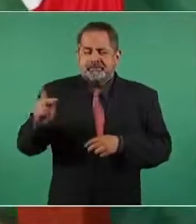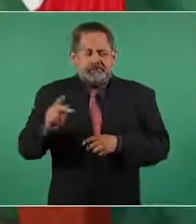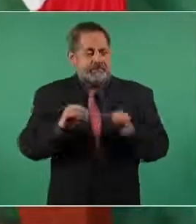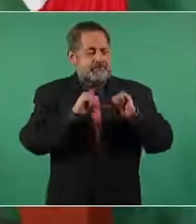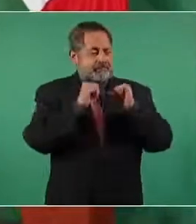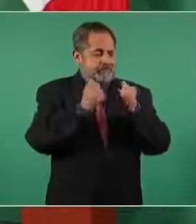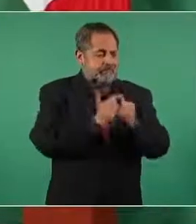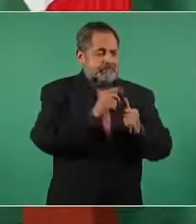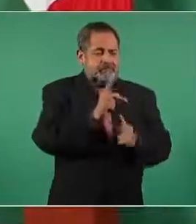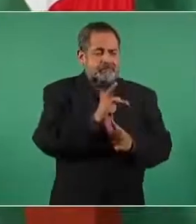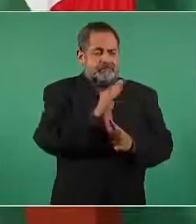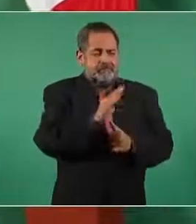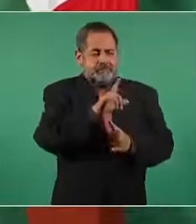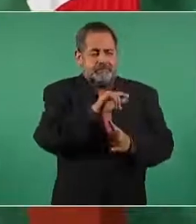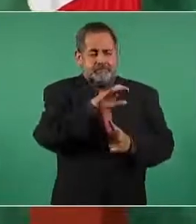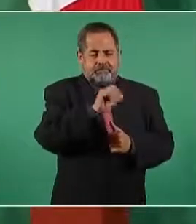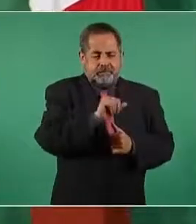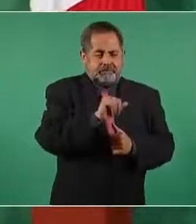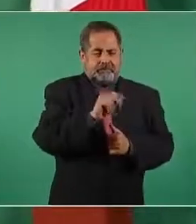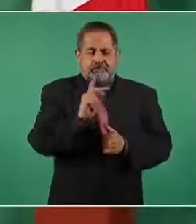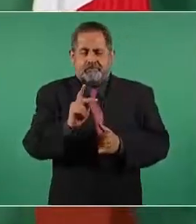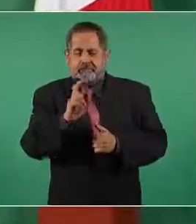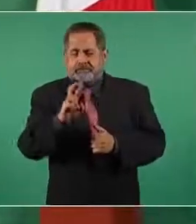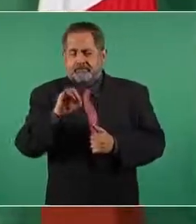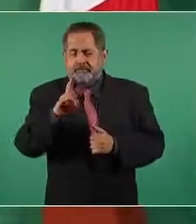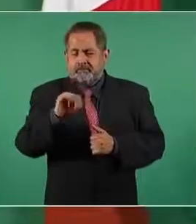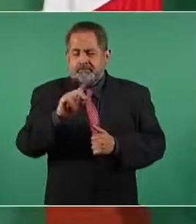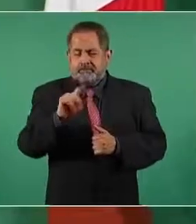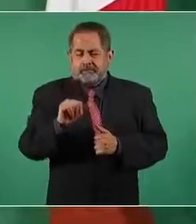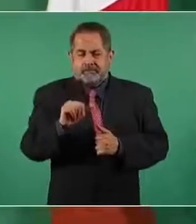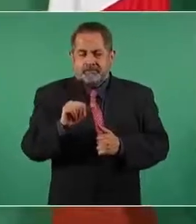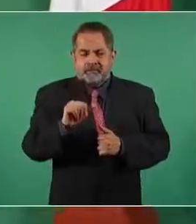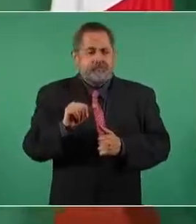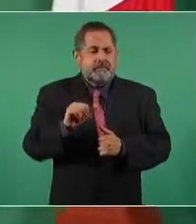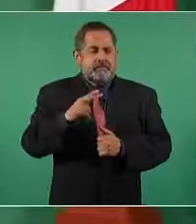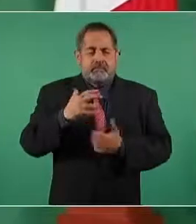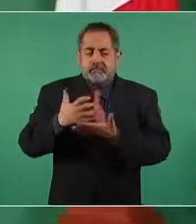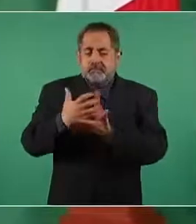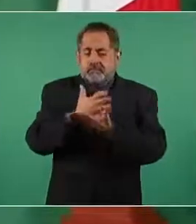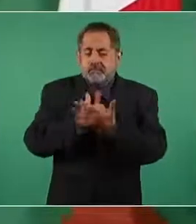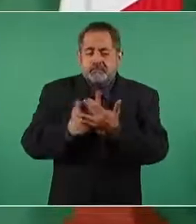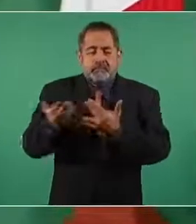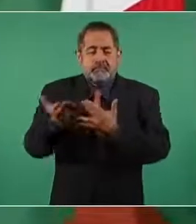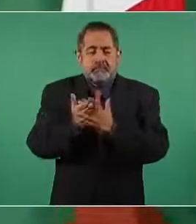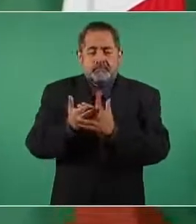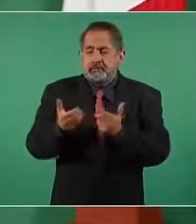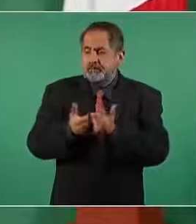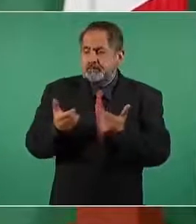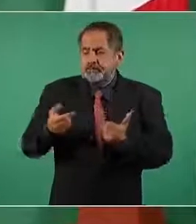públicas, privadas, de utilidad compartida.